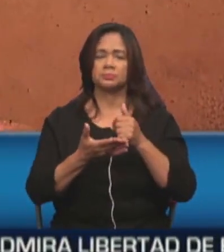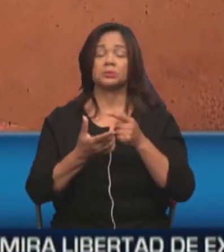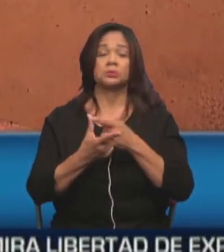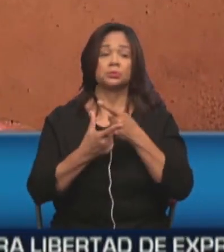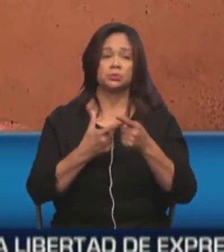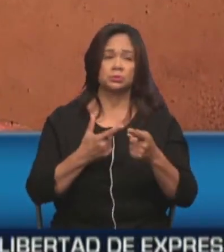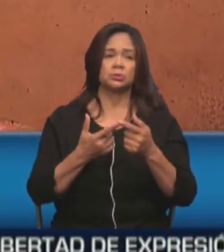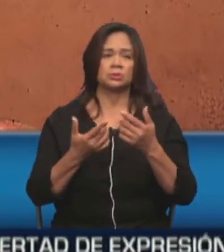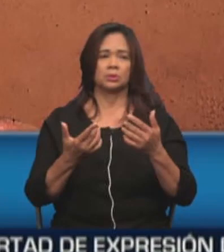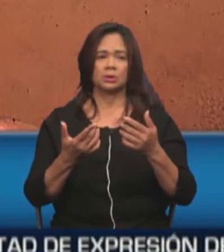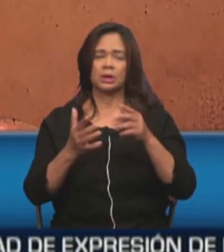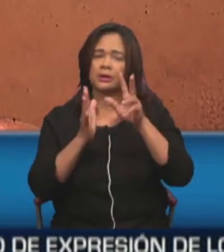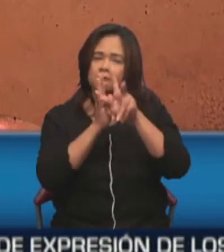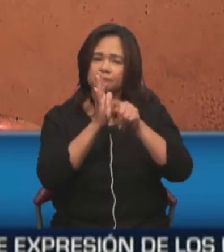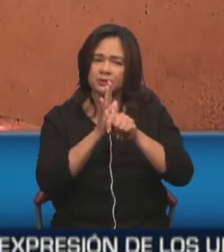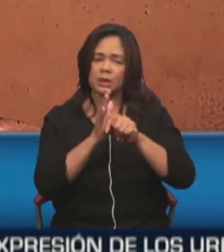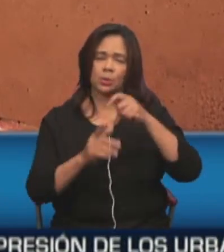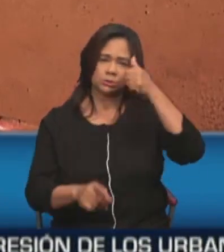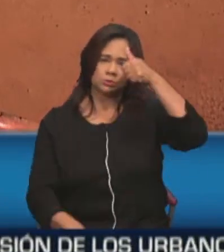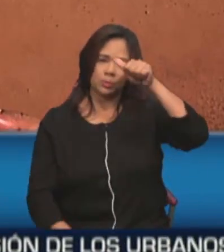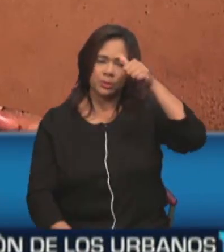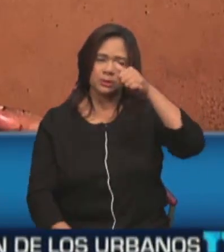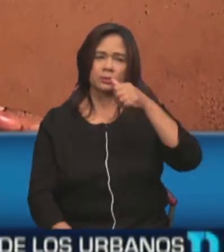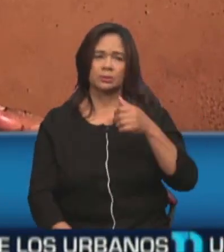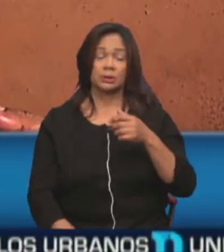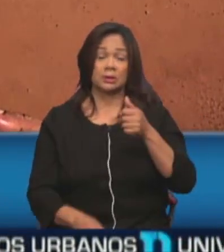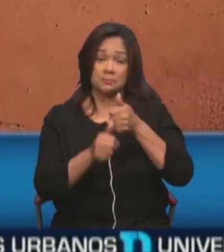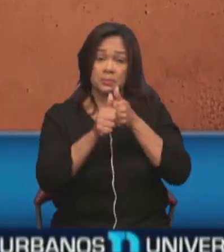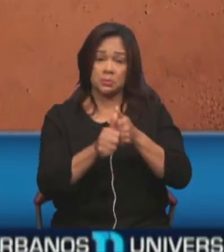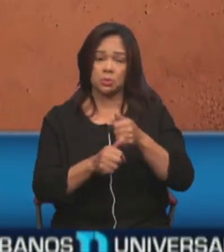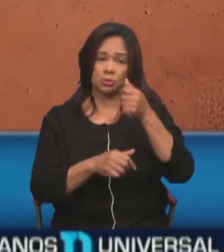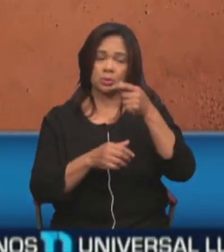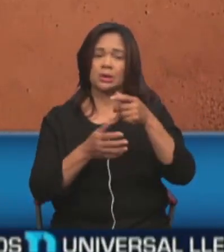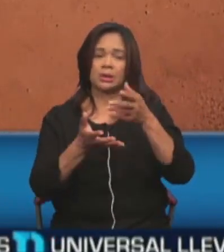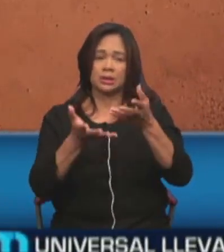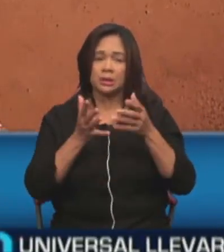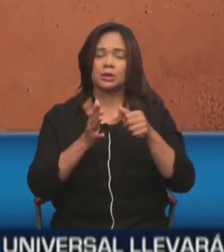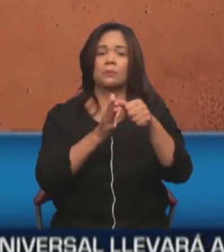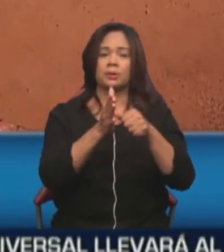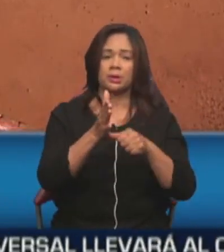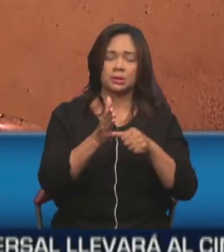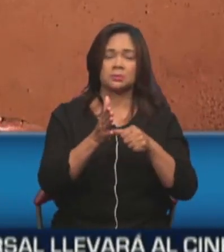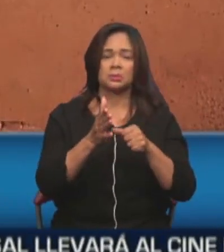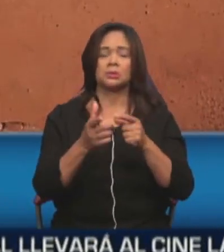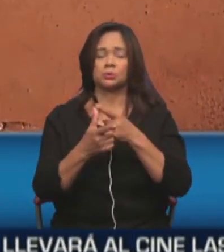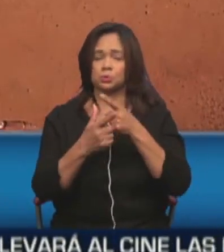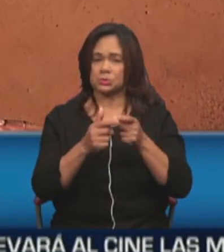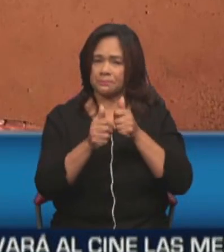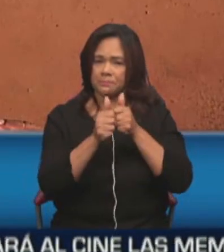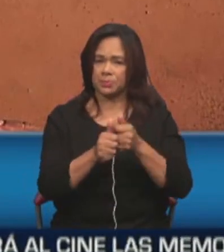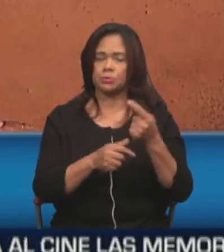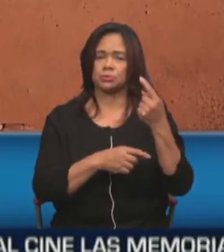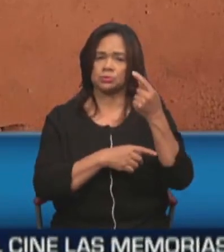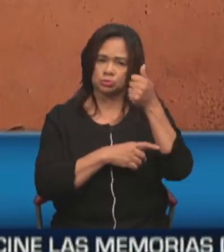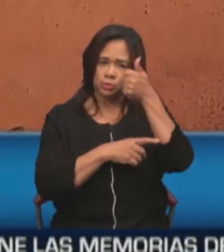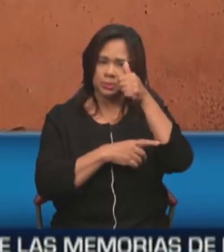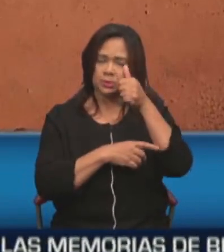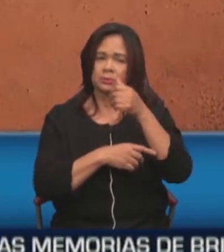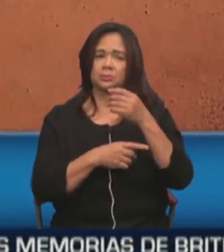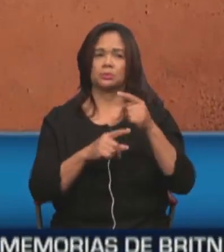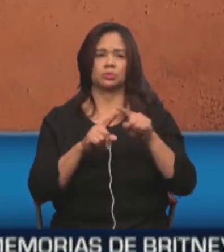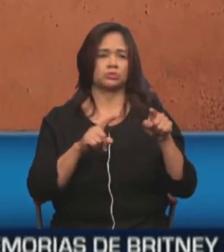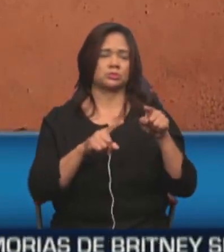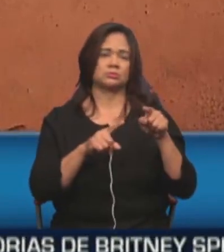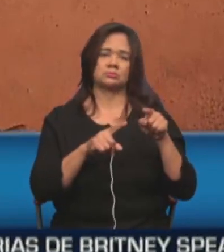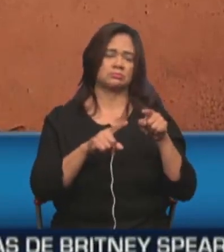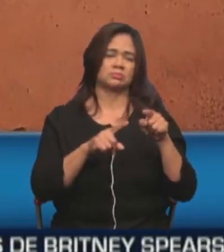vez yo hice un video el domingo. Ya el mismo domingo querían operar a mi hermano. Y no se operó porque la